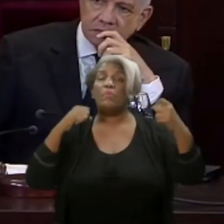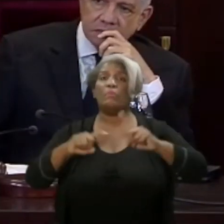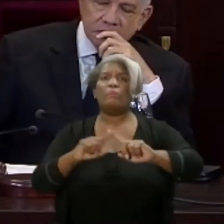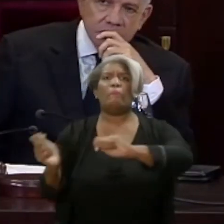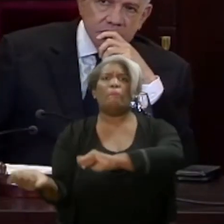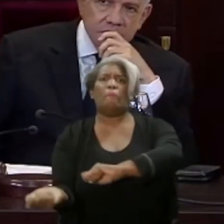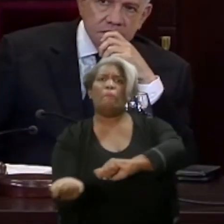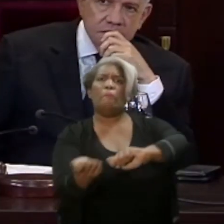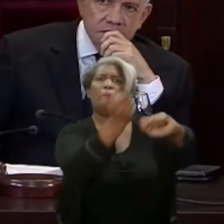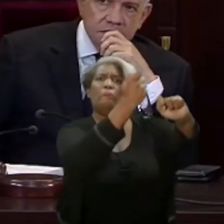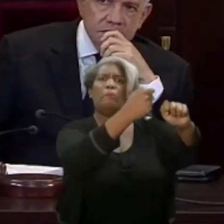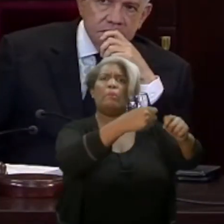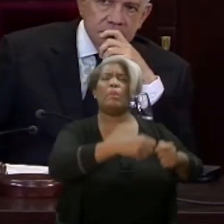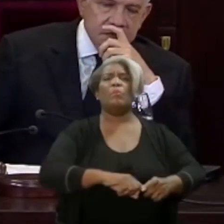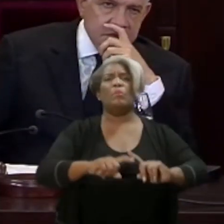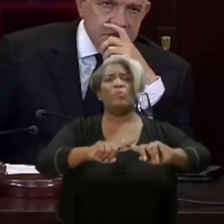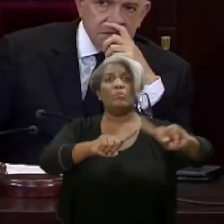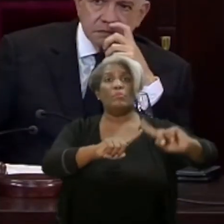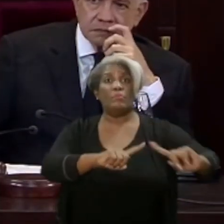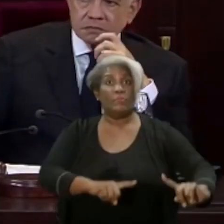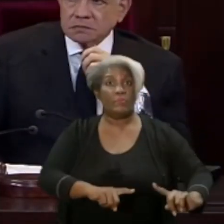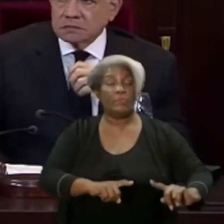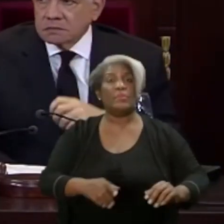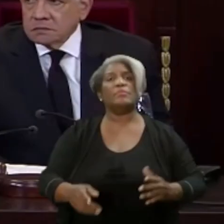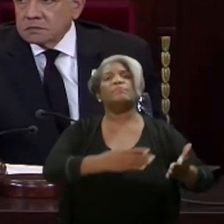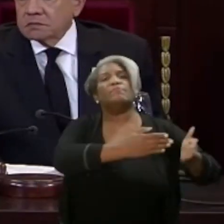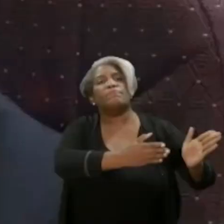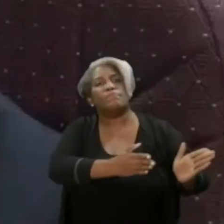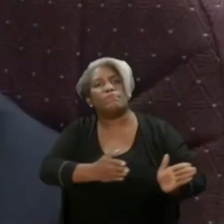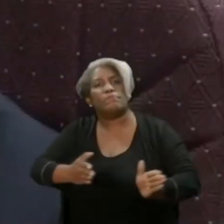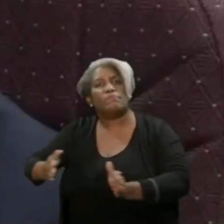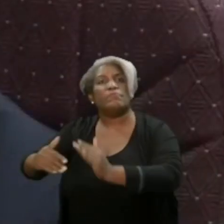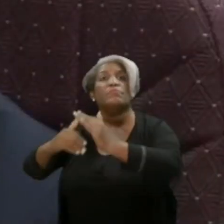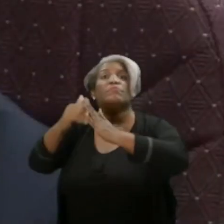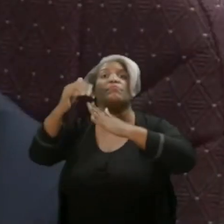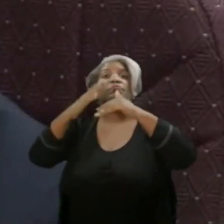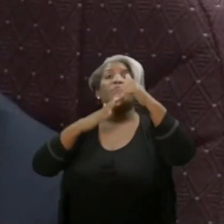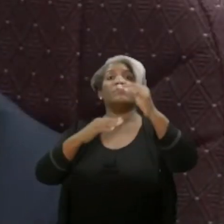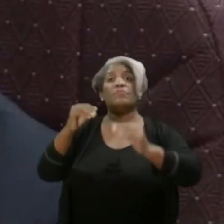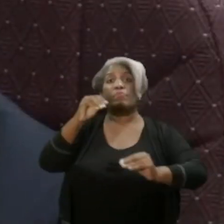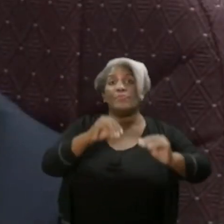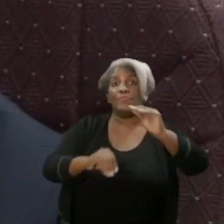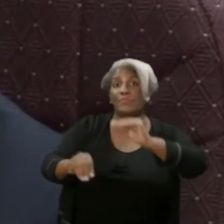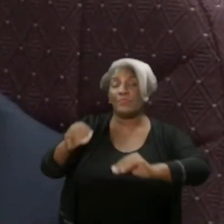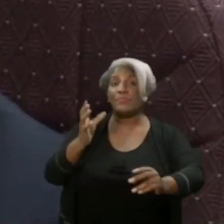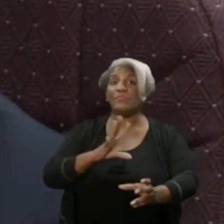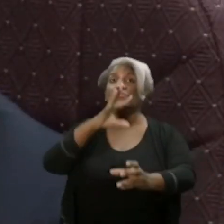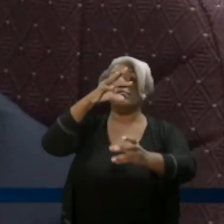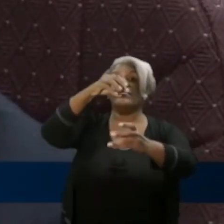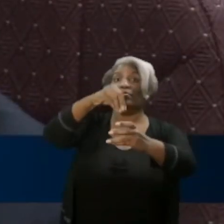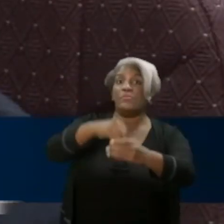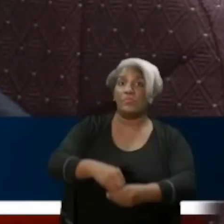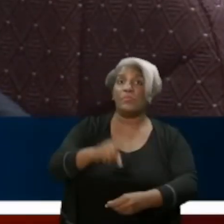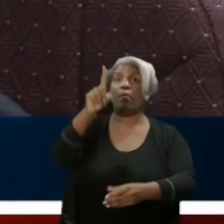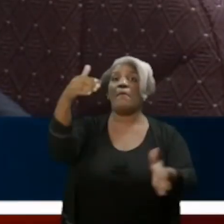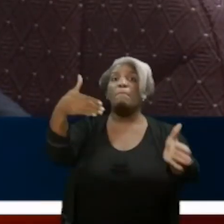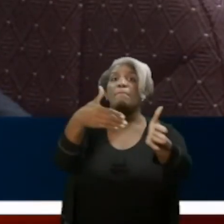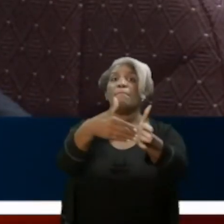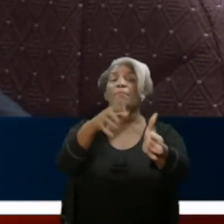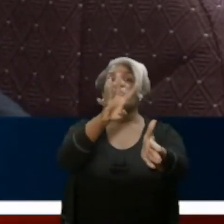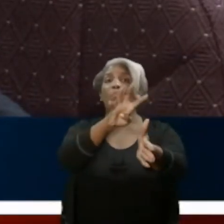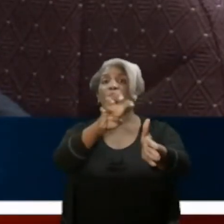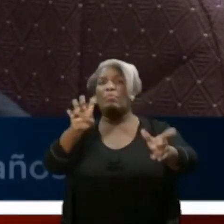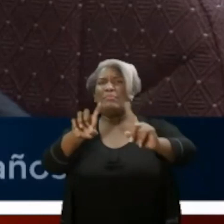canchas, entre otras instalaciones, dando continuidad a un proceso de construcción y remodelación que incluye más de 1.400